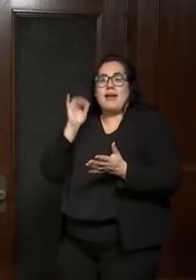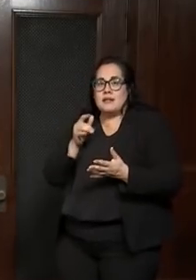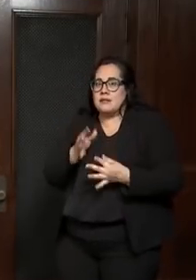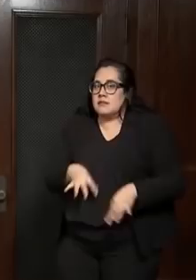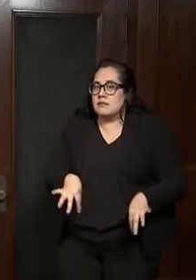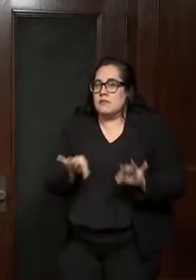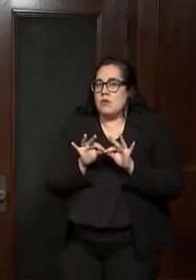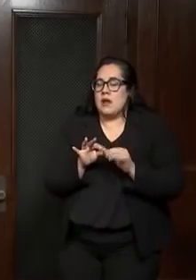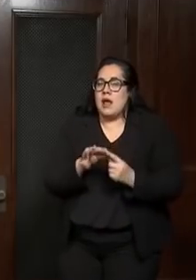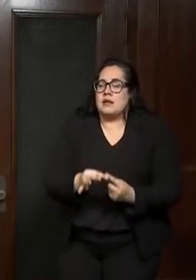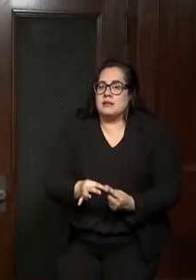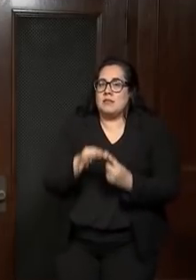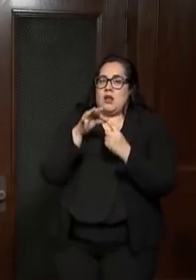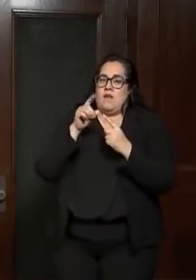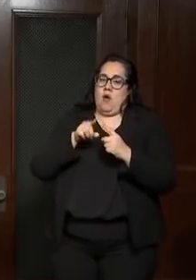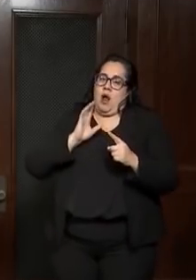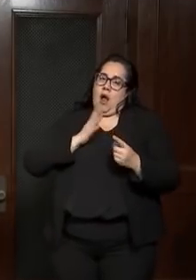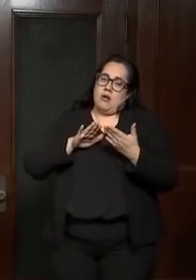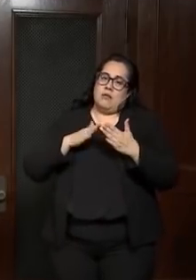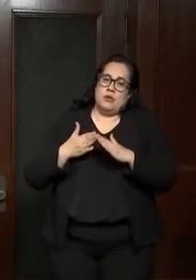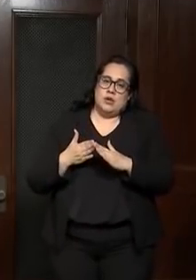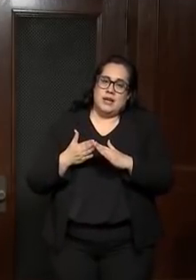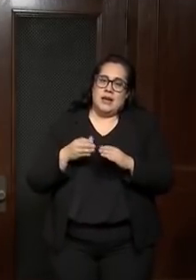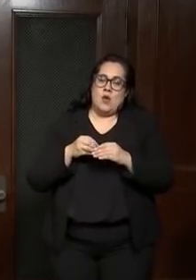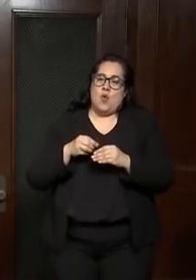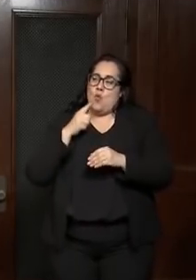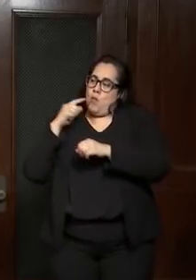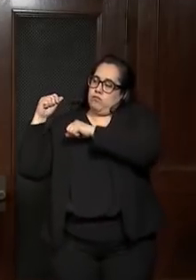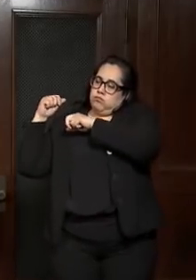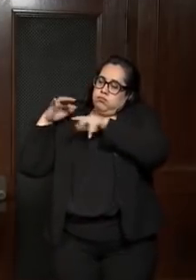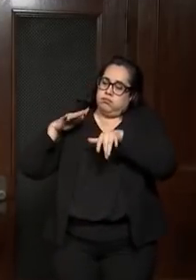importante, especialmente para nuestra comunidad inmigrante.